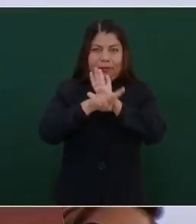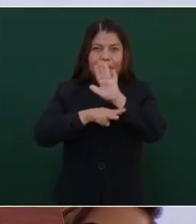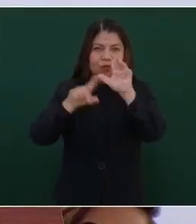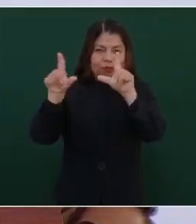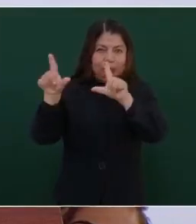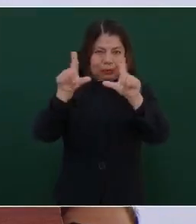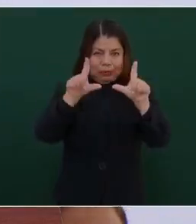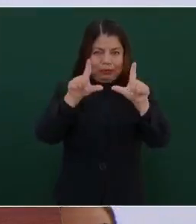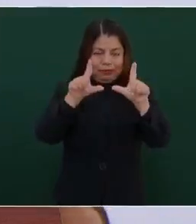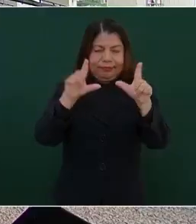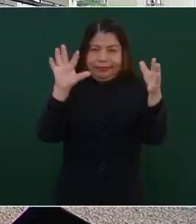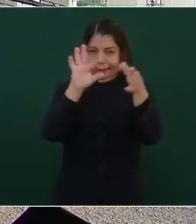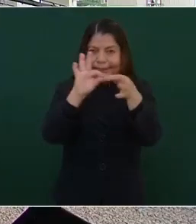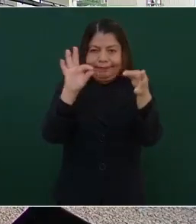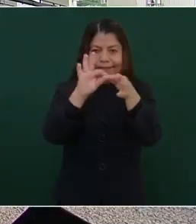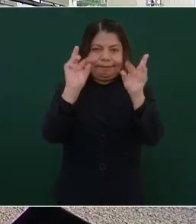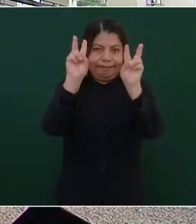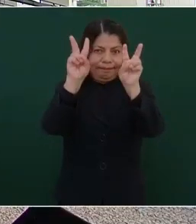tratamos otros asuntos.